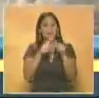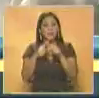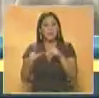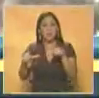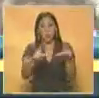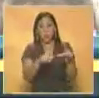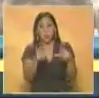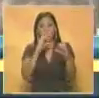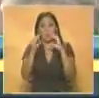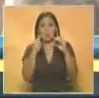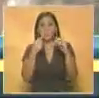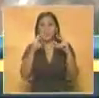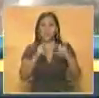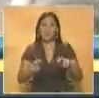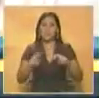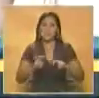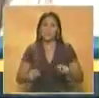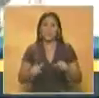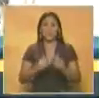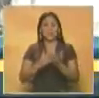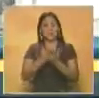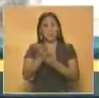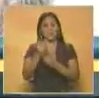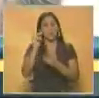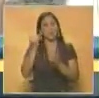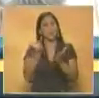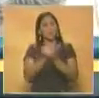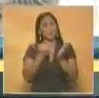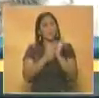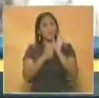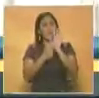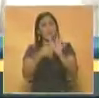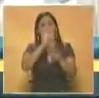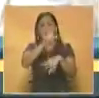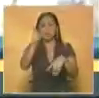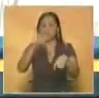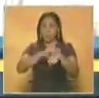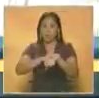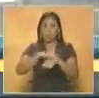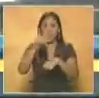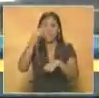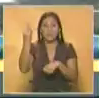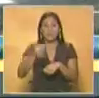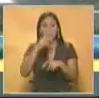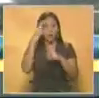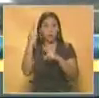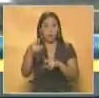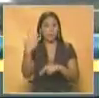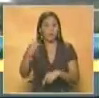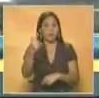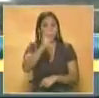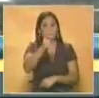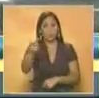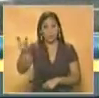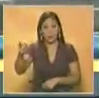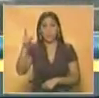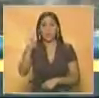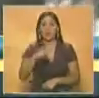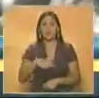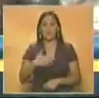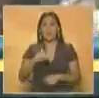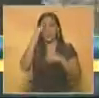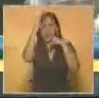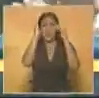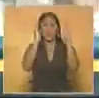de comunicación, dijo que las investigaciones continúan y para muestra a las personas detenidas. Aseguró que respetando los derechos humanos, su despacho